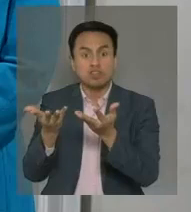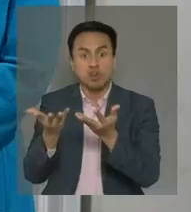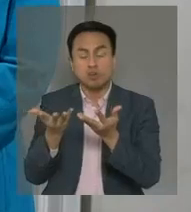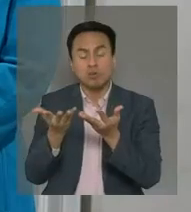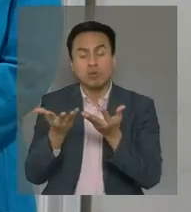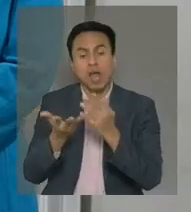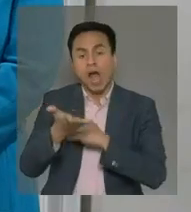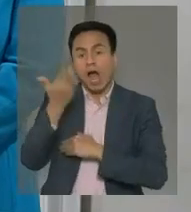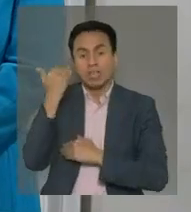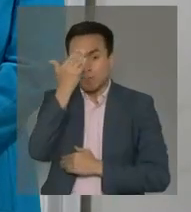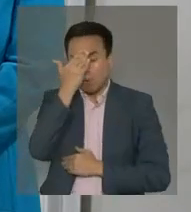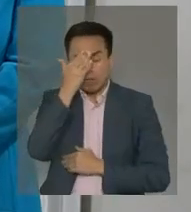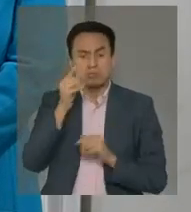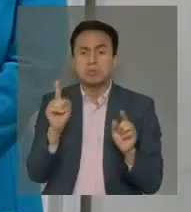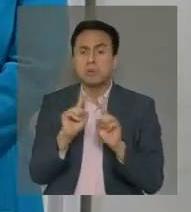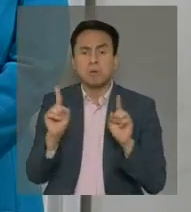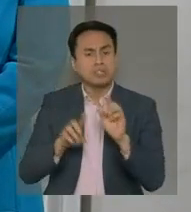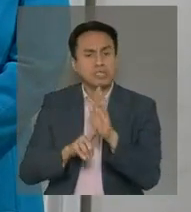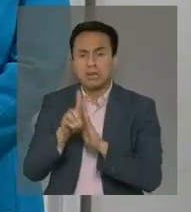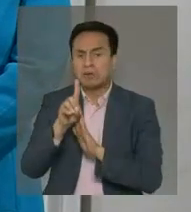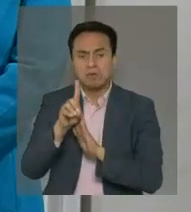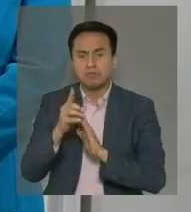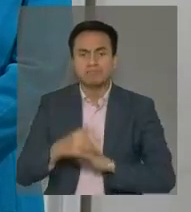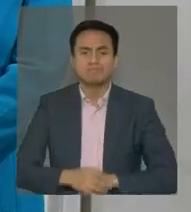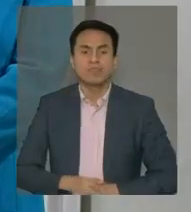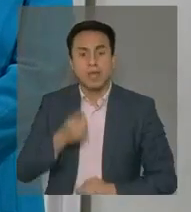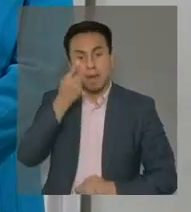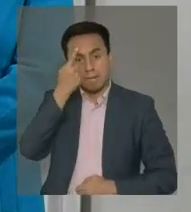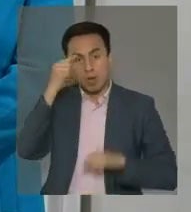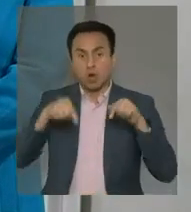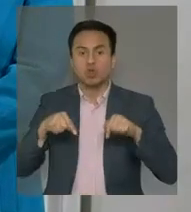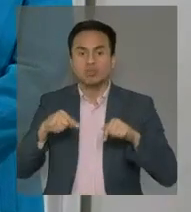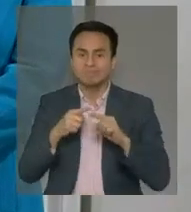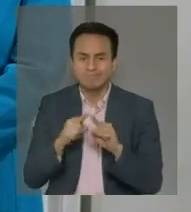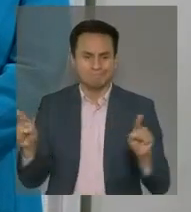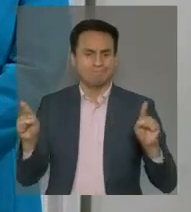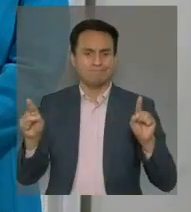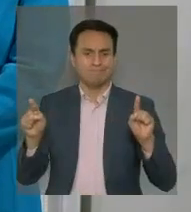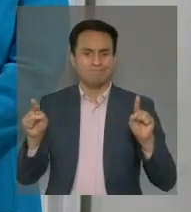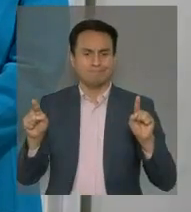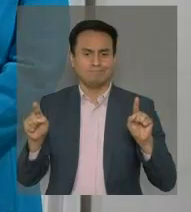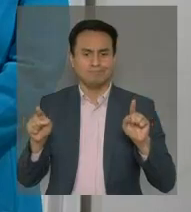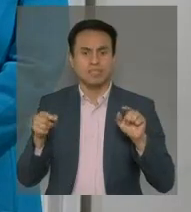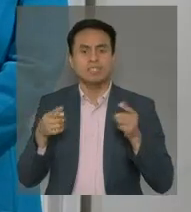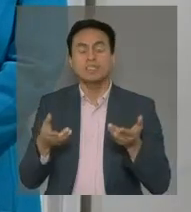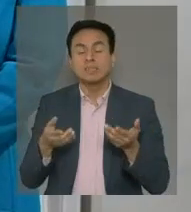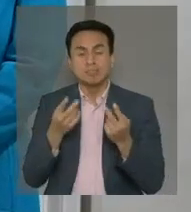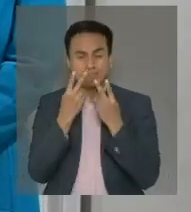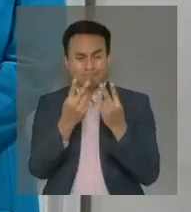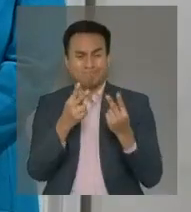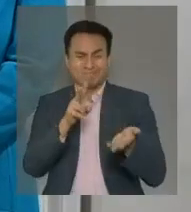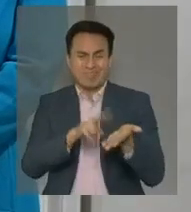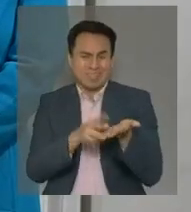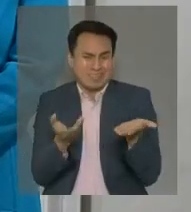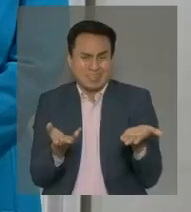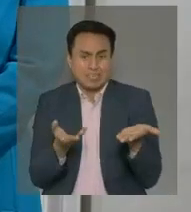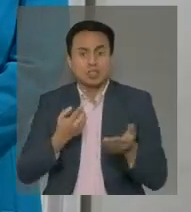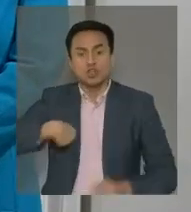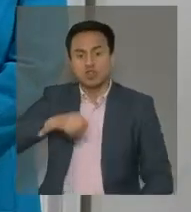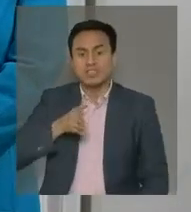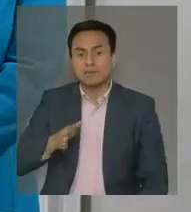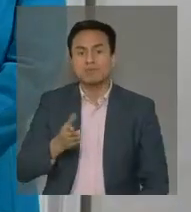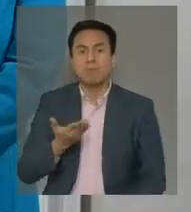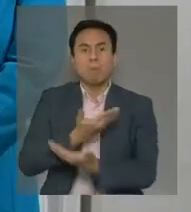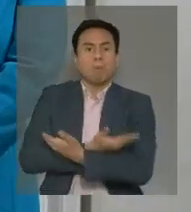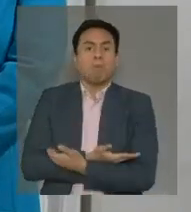eran parte de las preocupaciones del desarrollo pero hoy día eso ya no es así y ante esta realidad no seguiremos de